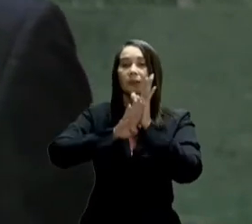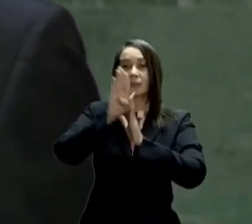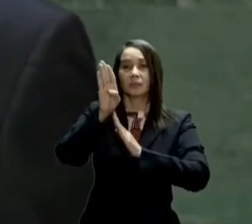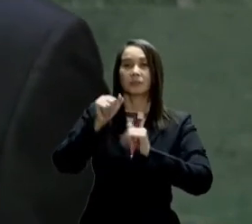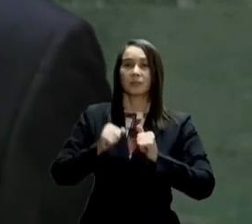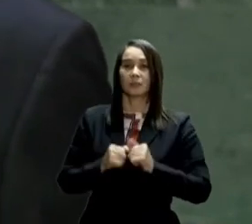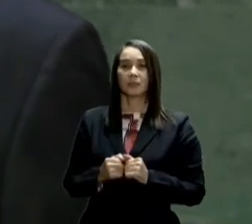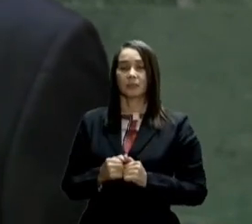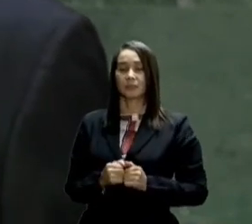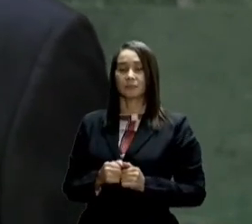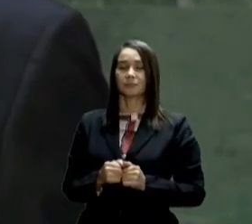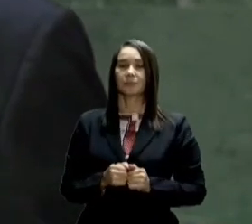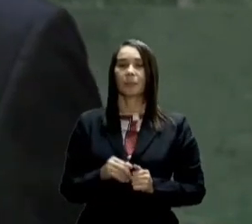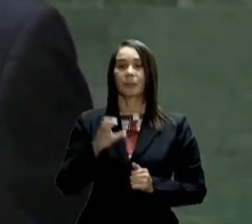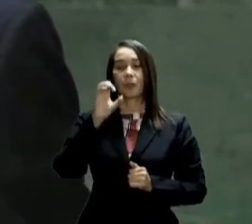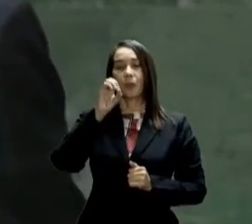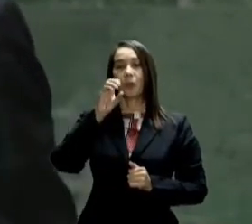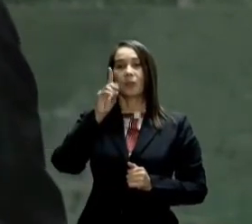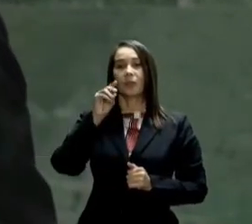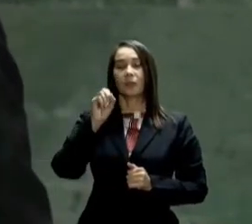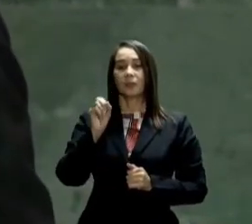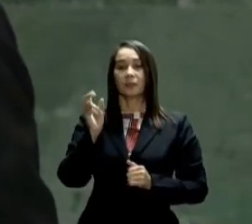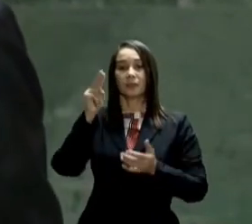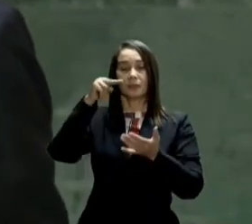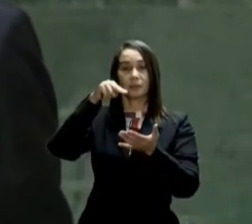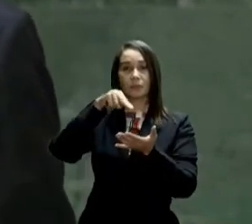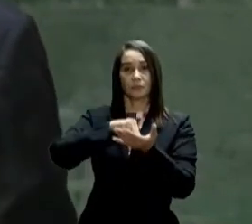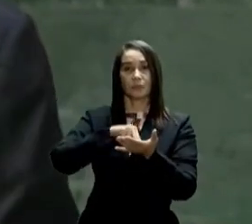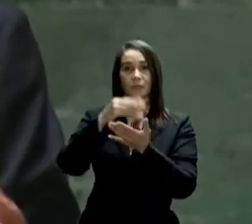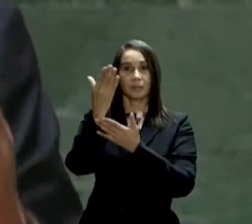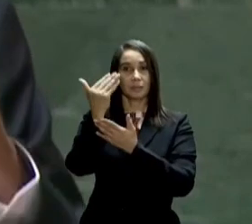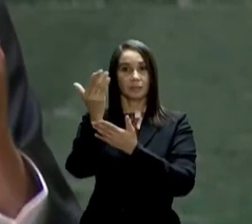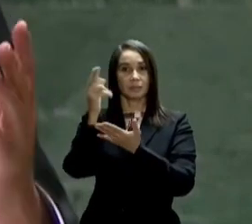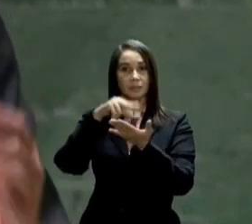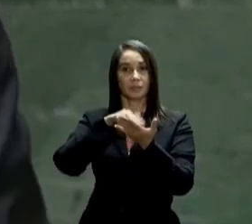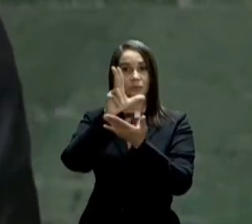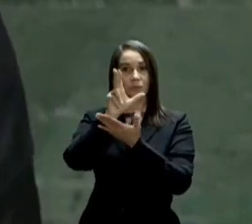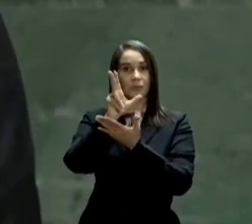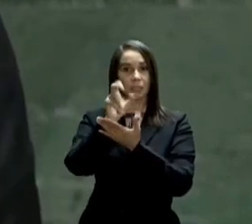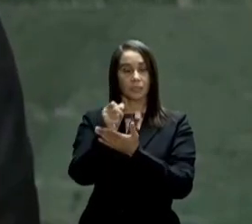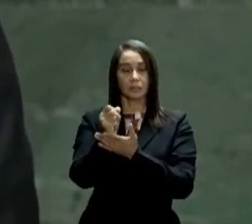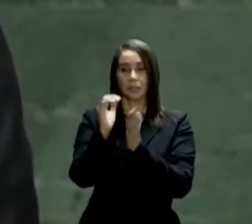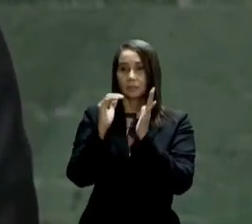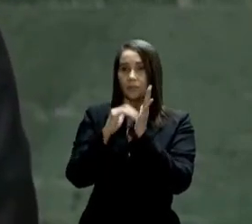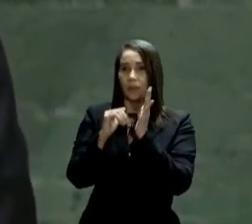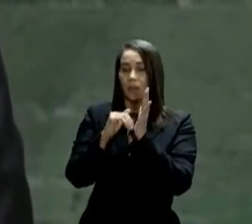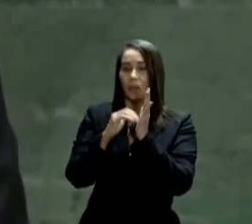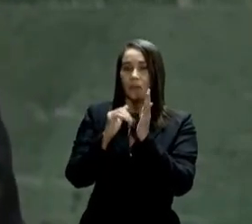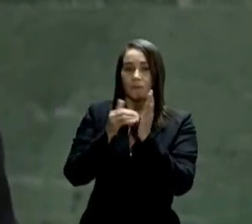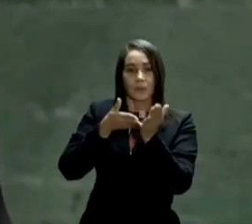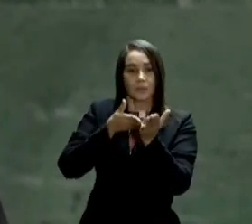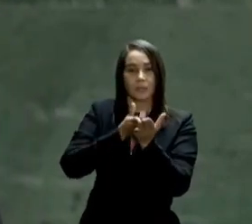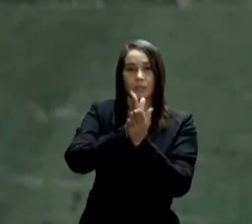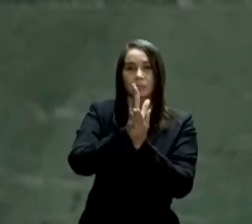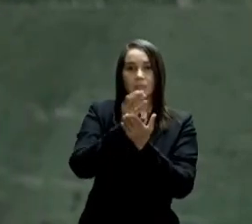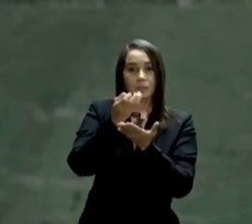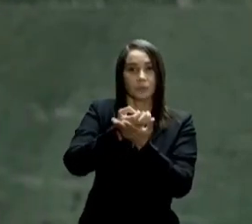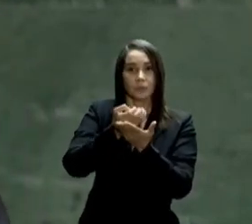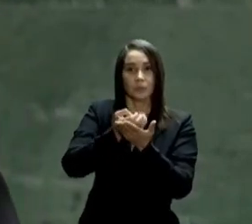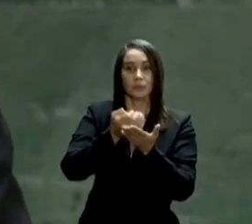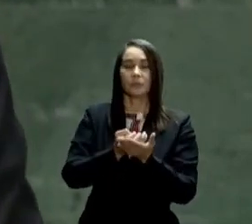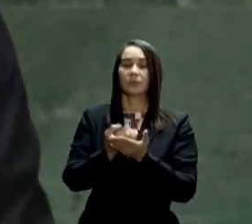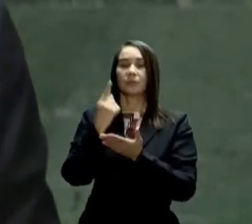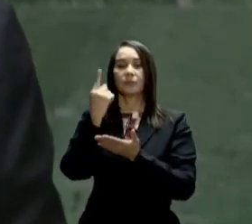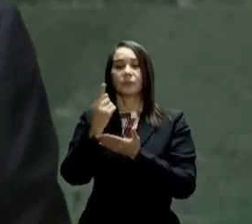Sostenible, ODS 2015 al 2030. La falta de acceso a recursos adecuados fue justamente una de